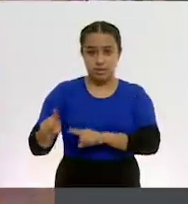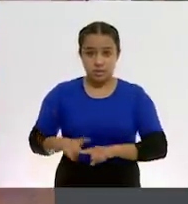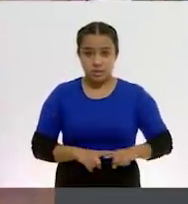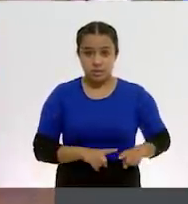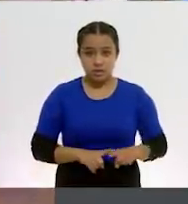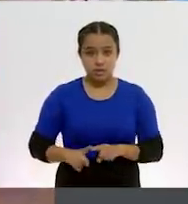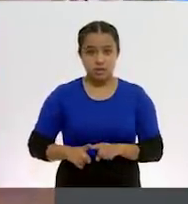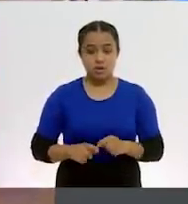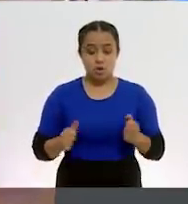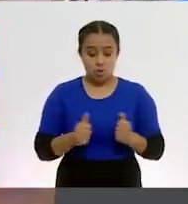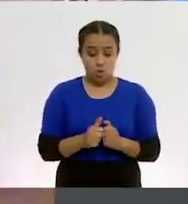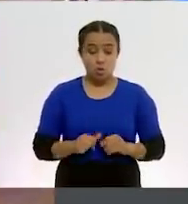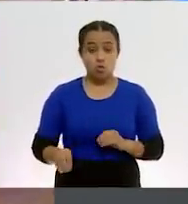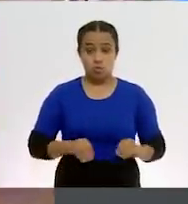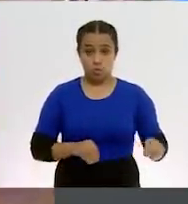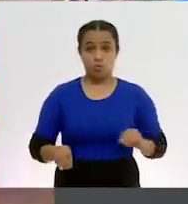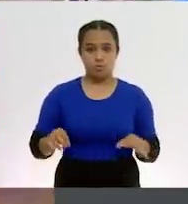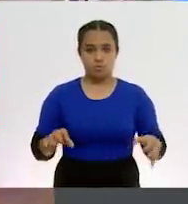en movimiento.